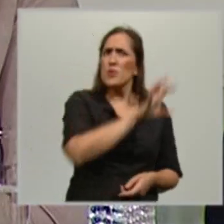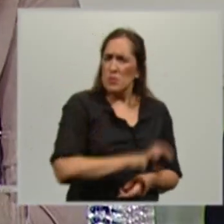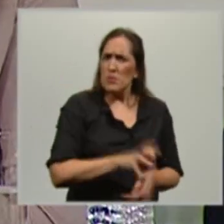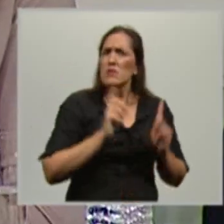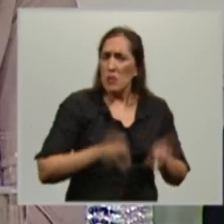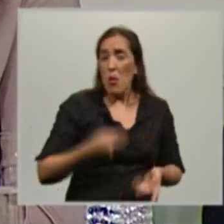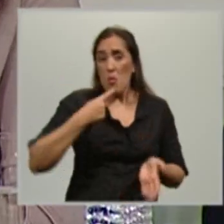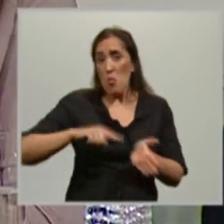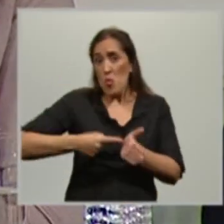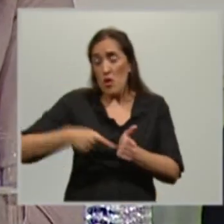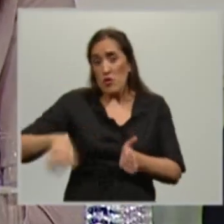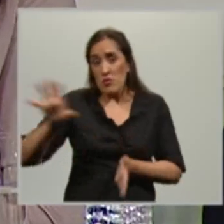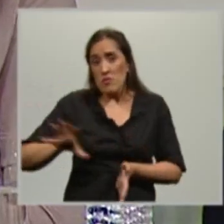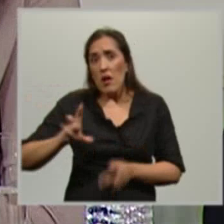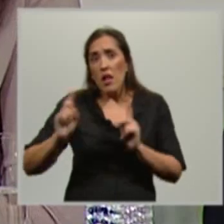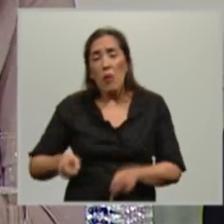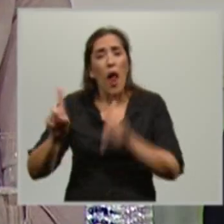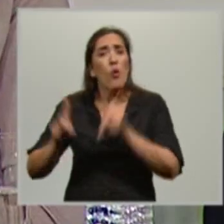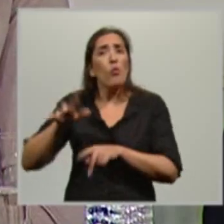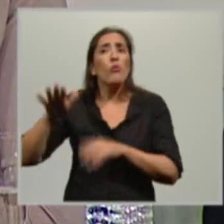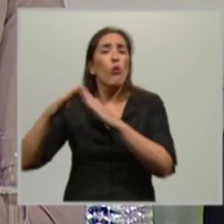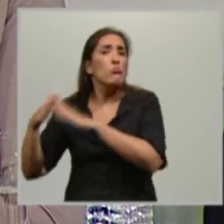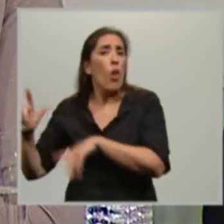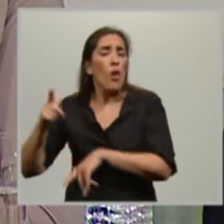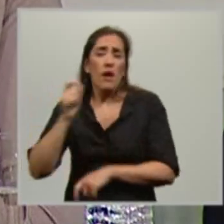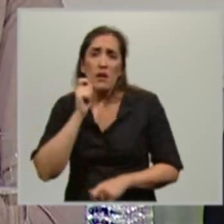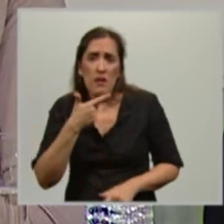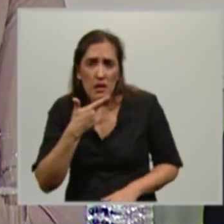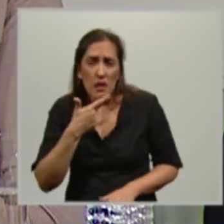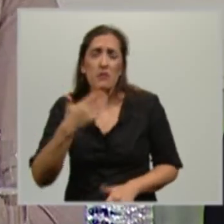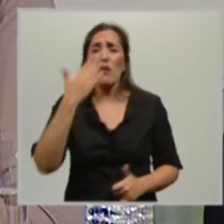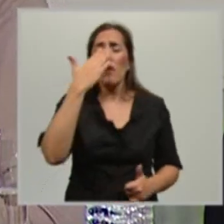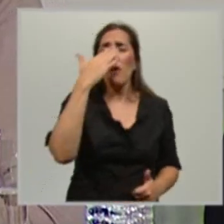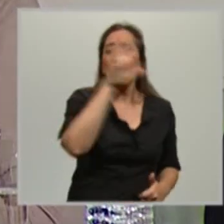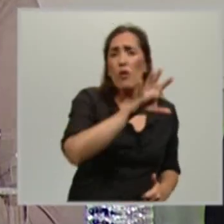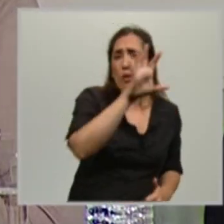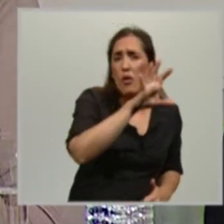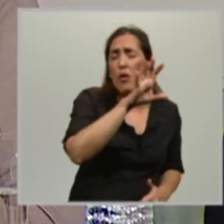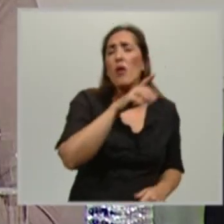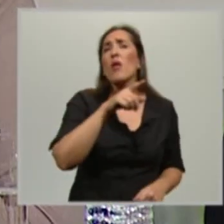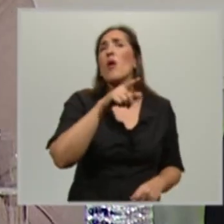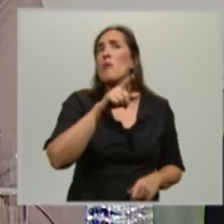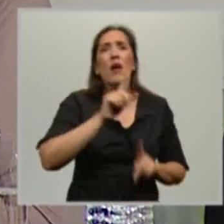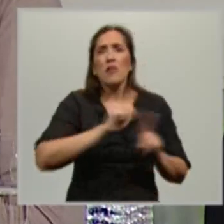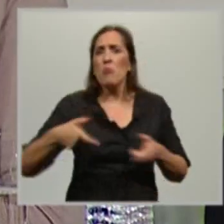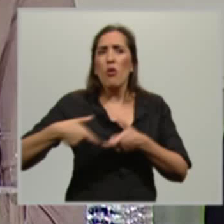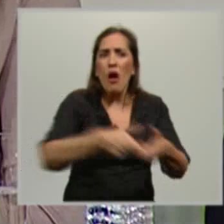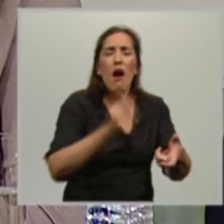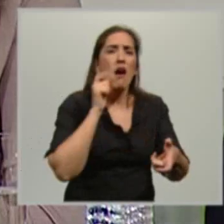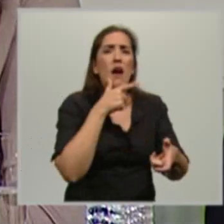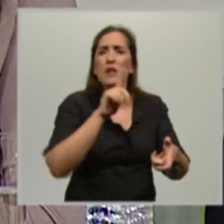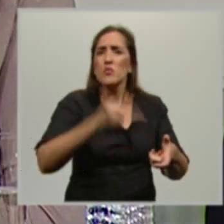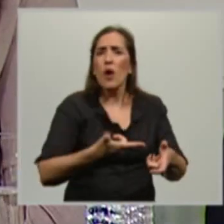tienen, en la provincia de Buenos Aires hay lugares que no hay gas, en la provincia de Córdoba hay lugares a los que no llega el gas, solamente